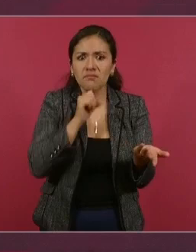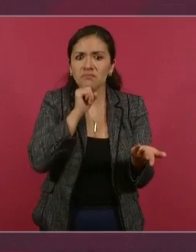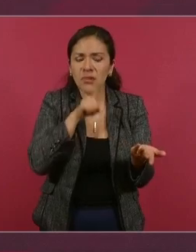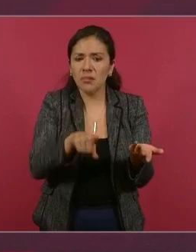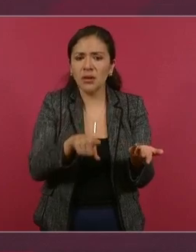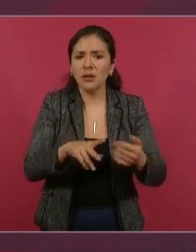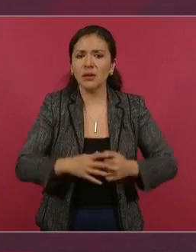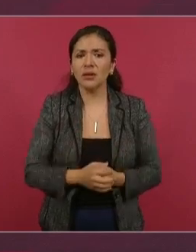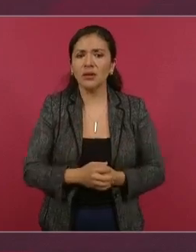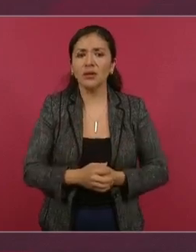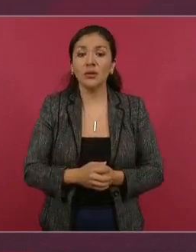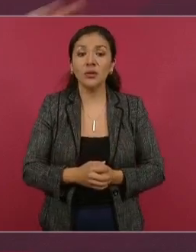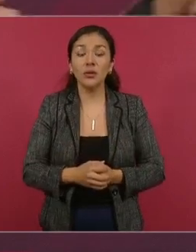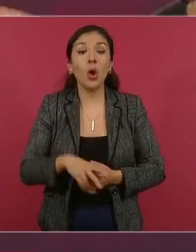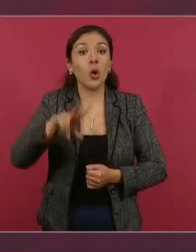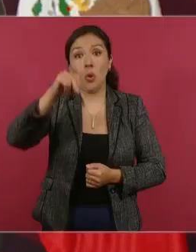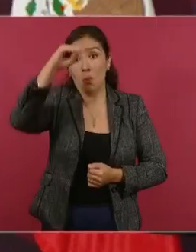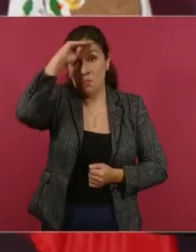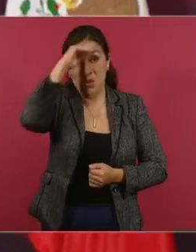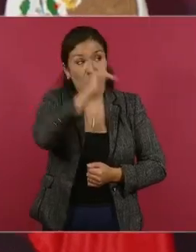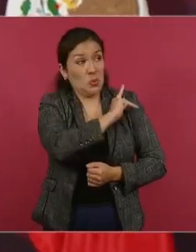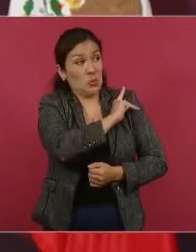No decir todos